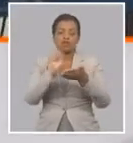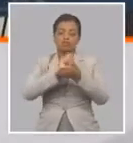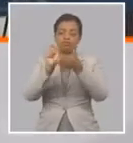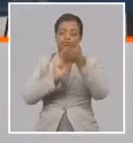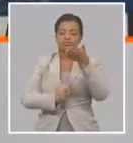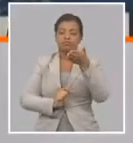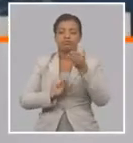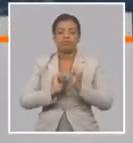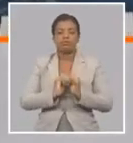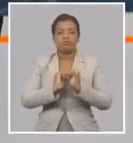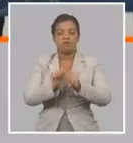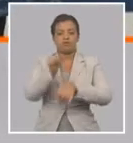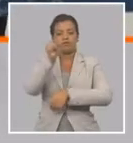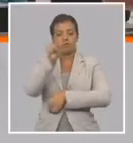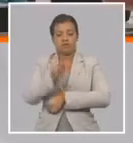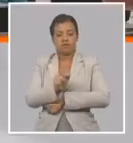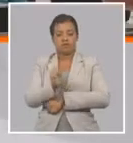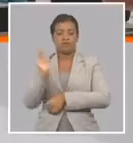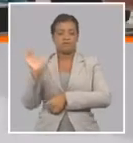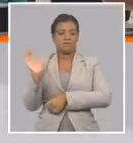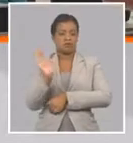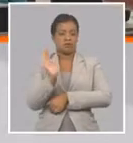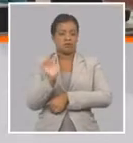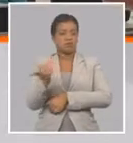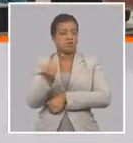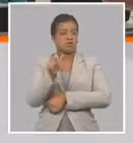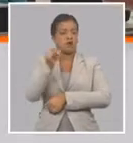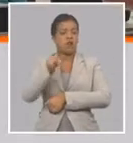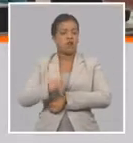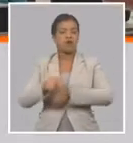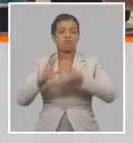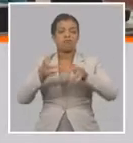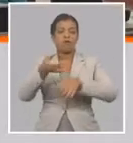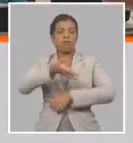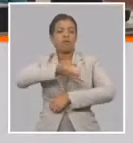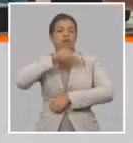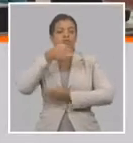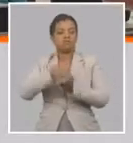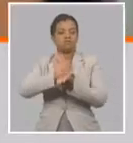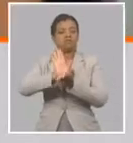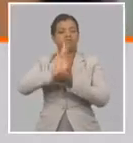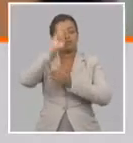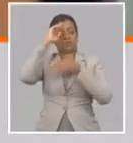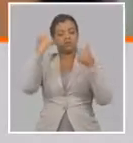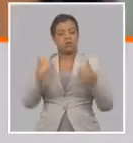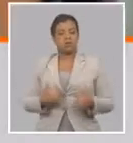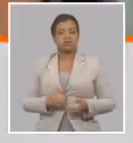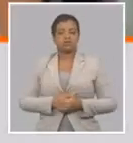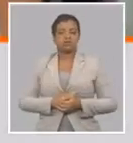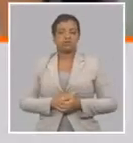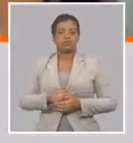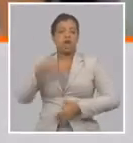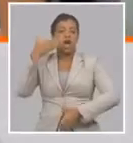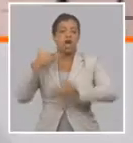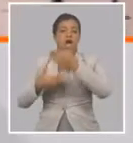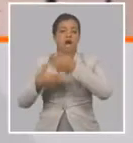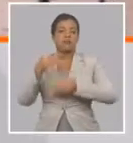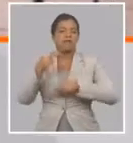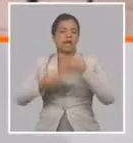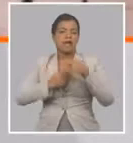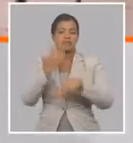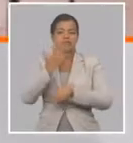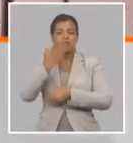de sanidades viajeros convertida a la vez también hoy en una declaración jurada de salud es antes relación a los cubanos que ha regresado